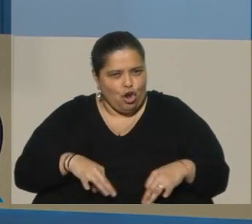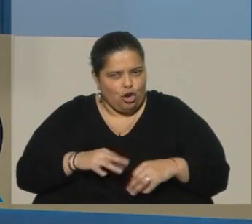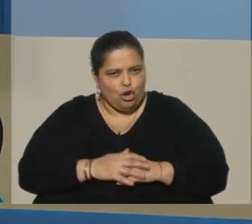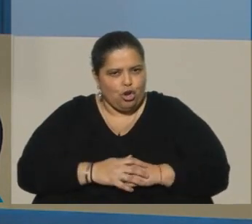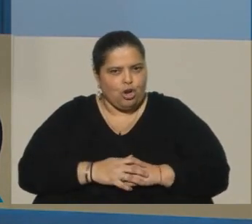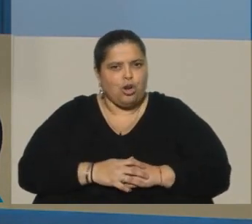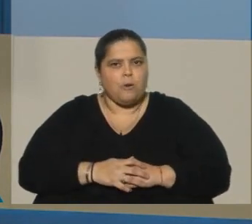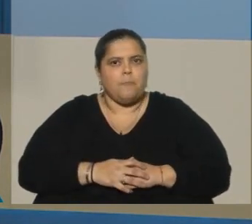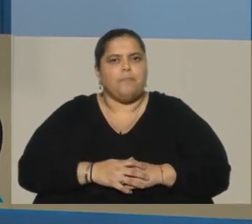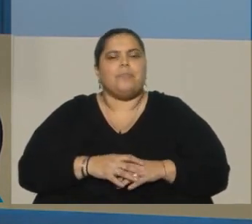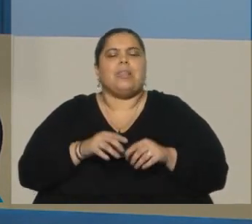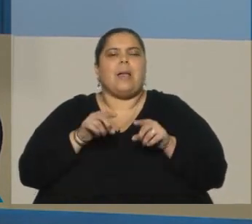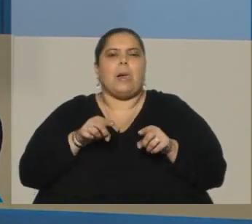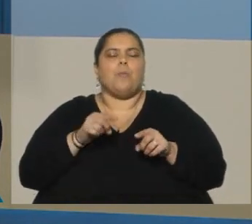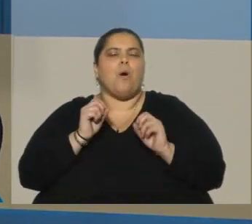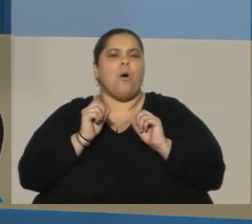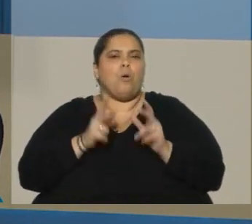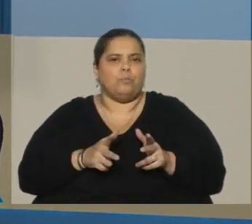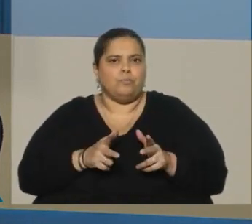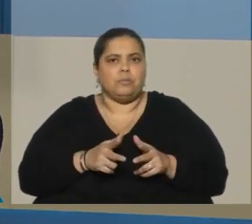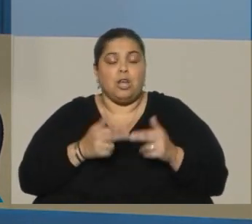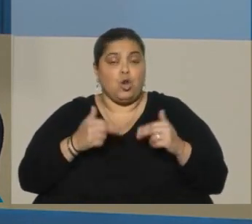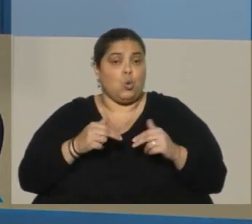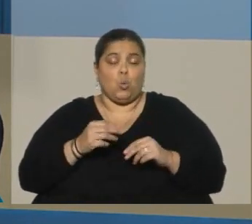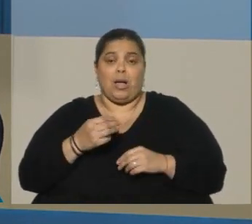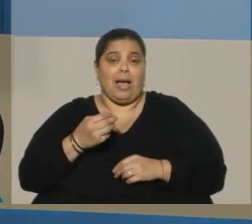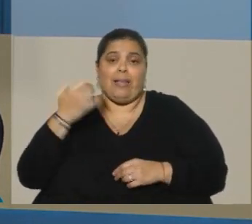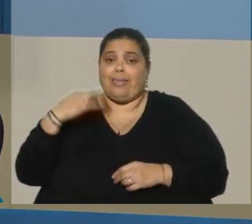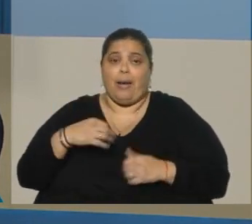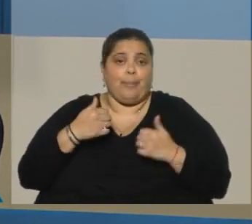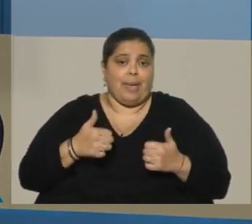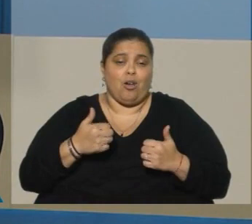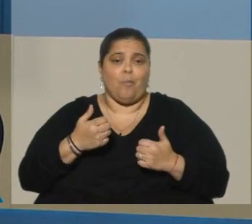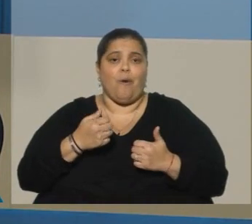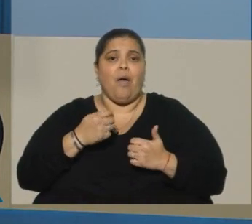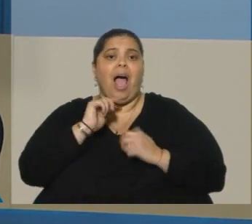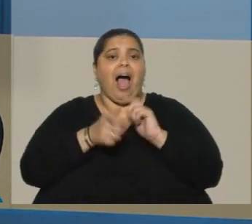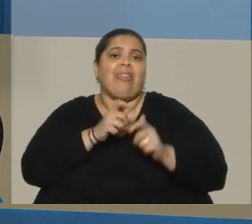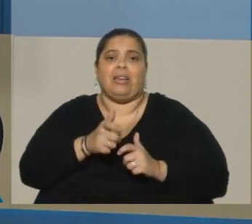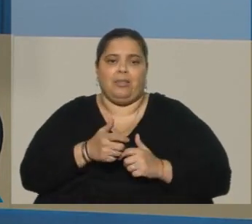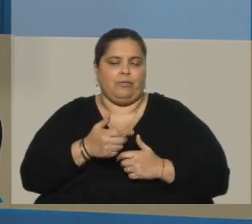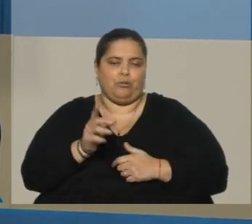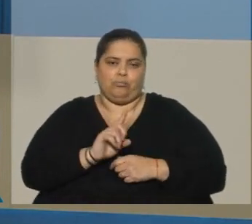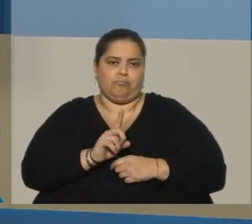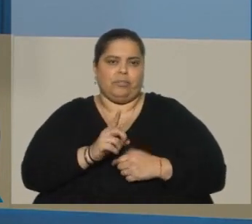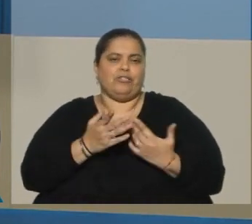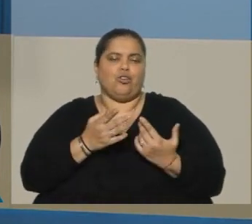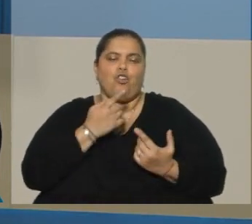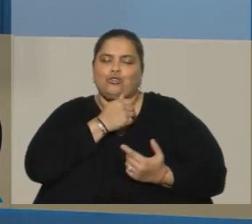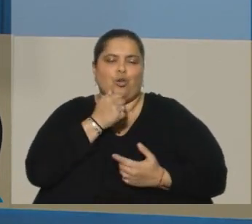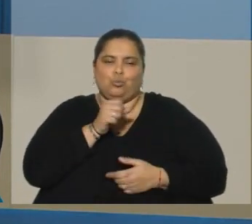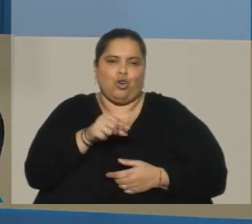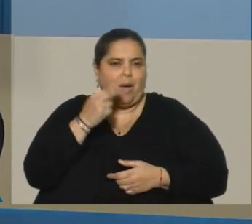la adjetivación nunca es buena y la adjetivación no termina de resolver ningún problema.